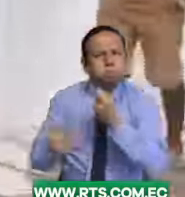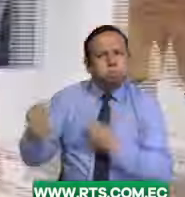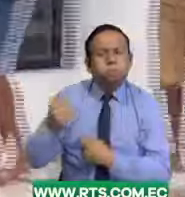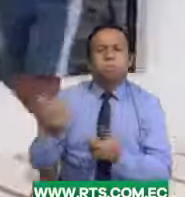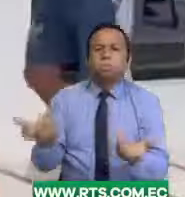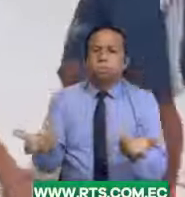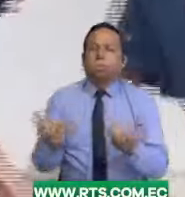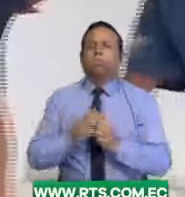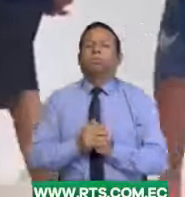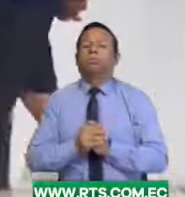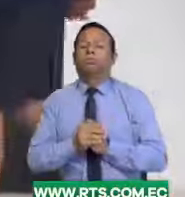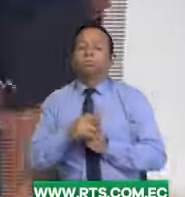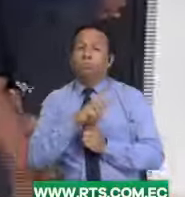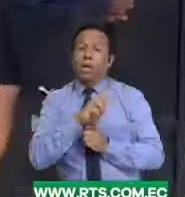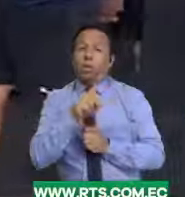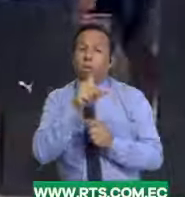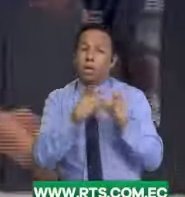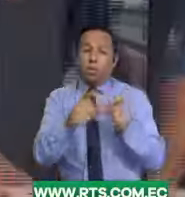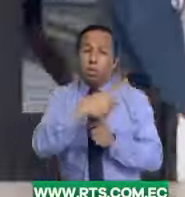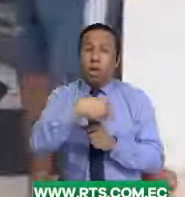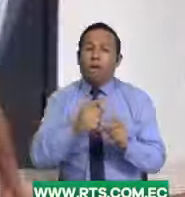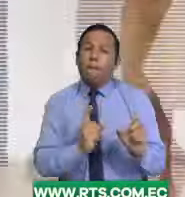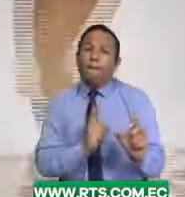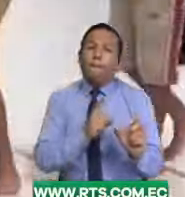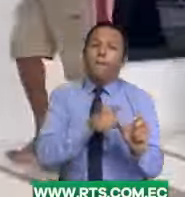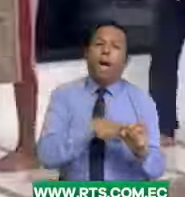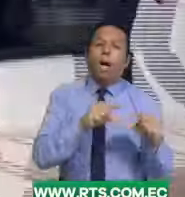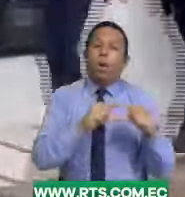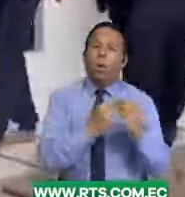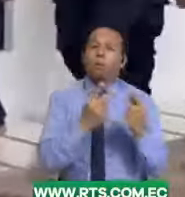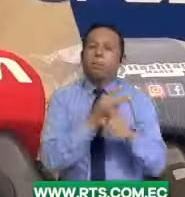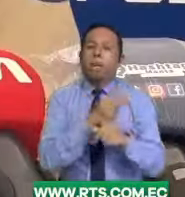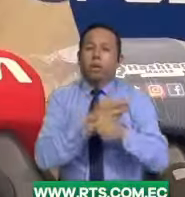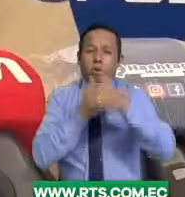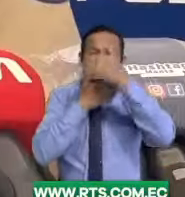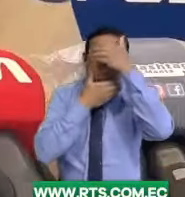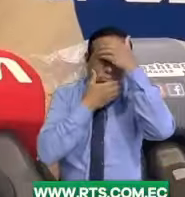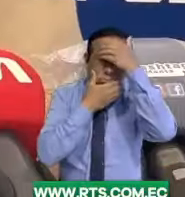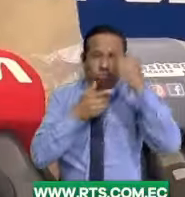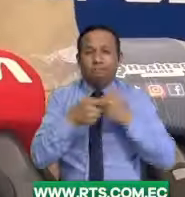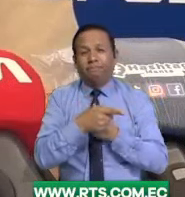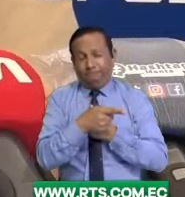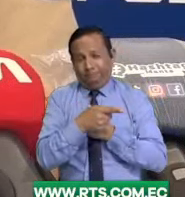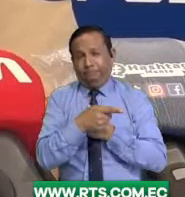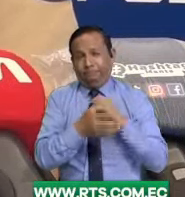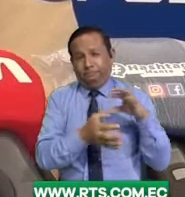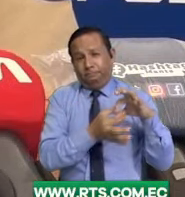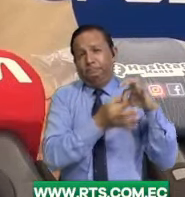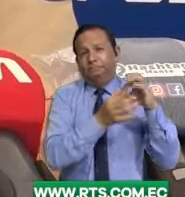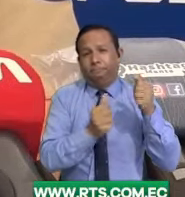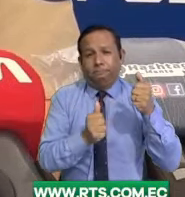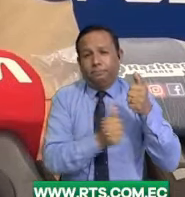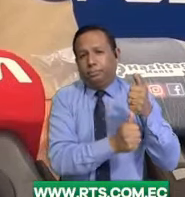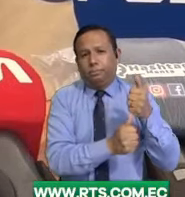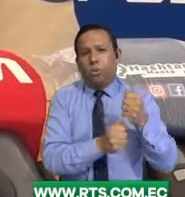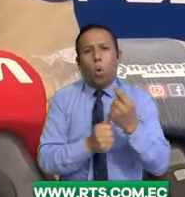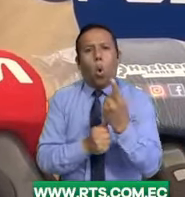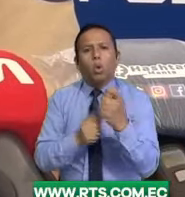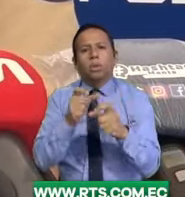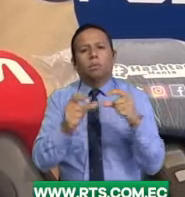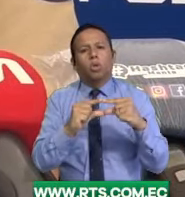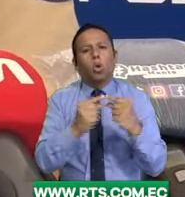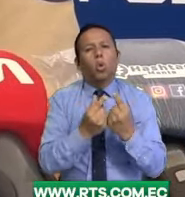policía, 21 de los detenidos estarían vinculados a organizaciones terroristas. Tomando en consideración 11 personas del grupo de los Choneros,